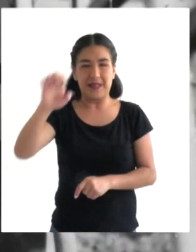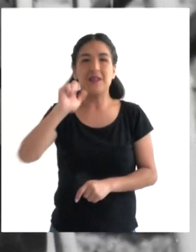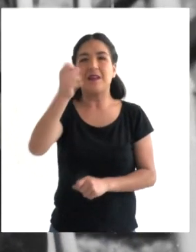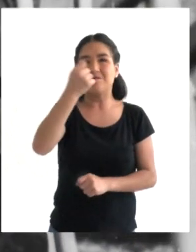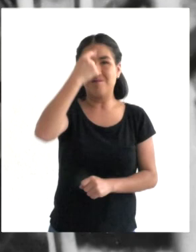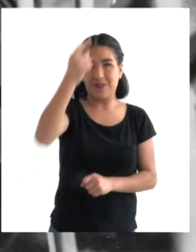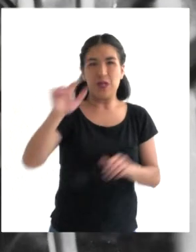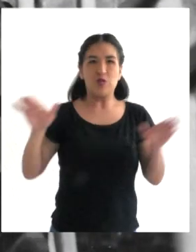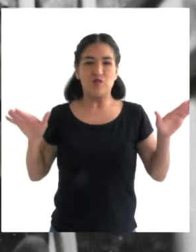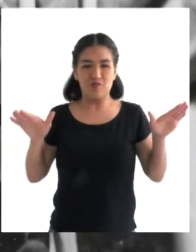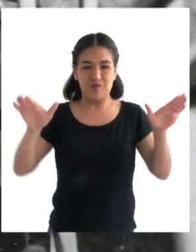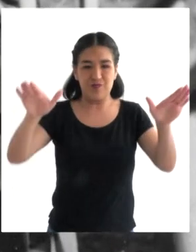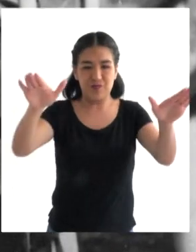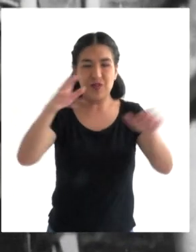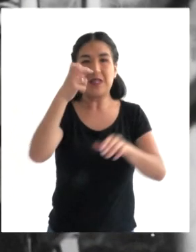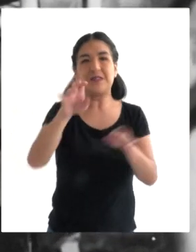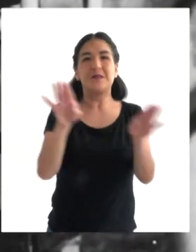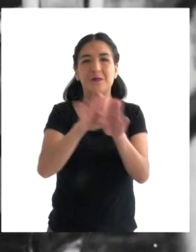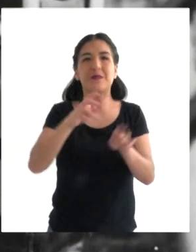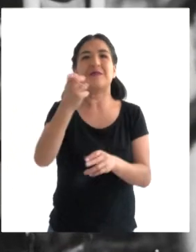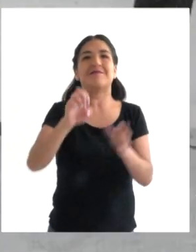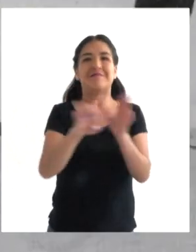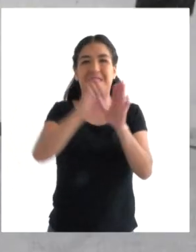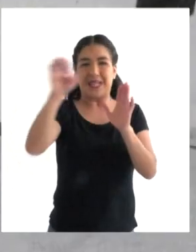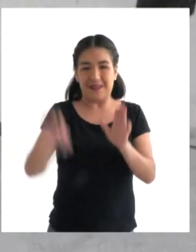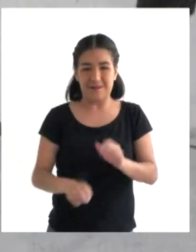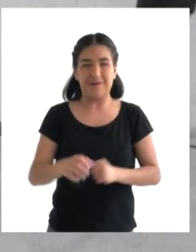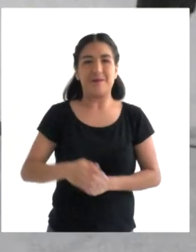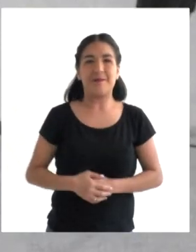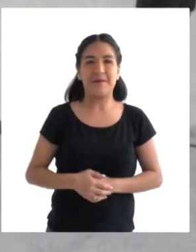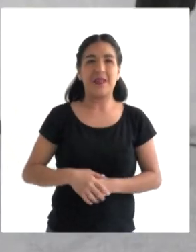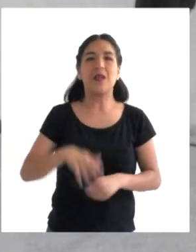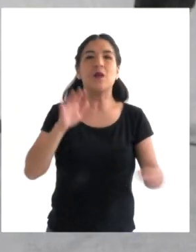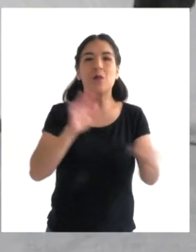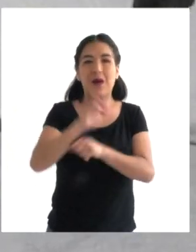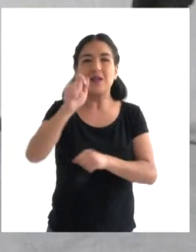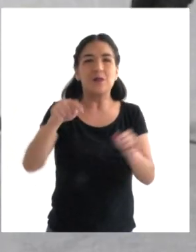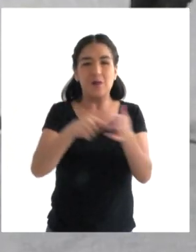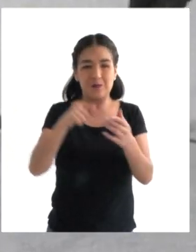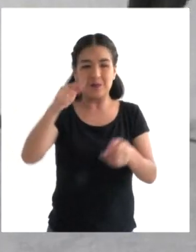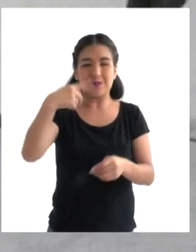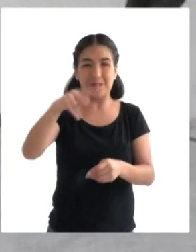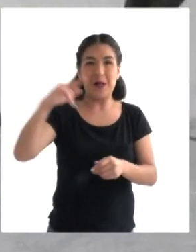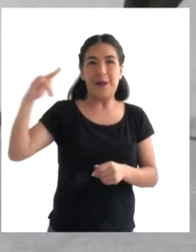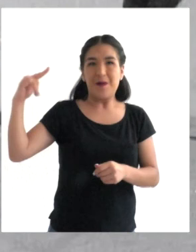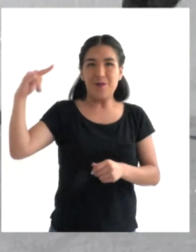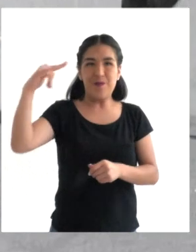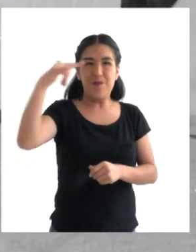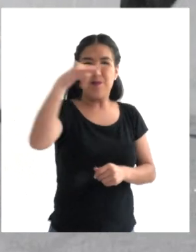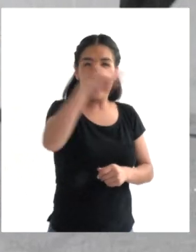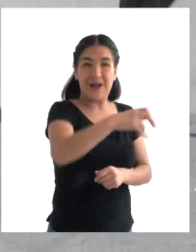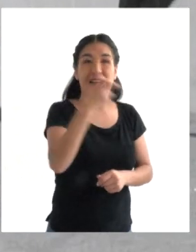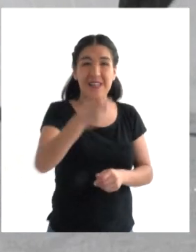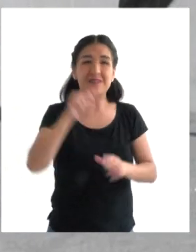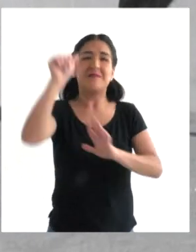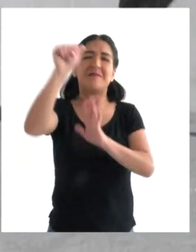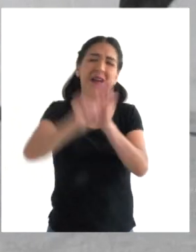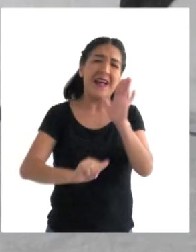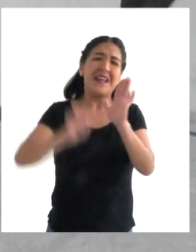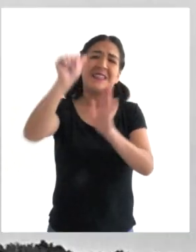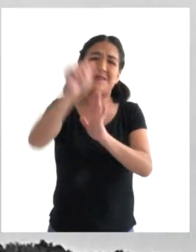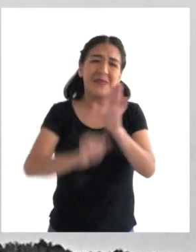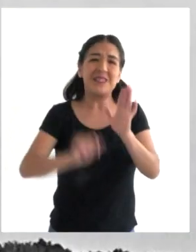del aeroplano, son un gran ejemplo de proactividad. Empeñados en hacer funcionar su invento, pasaron meses y meses